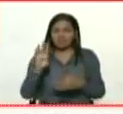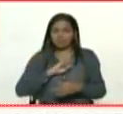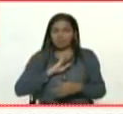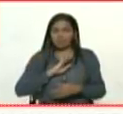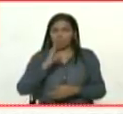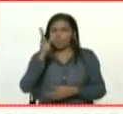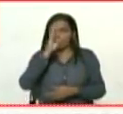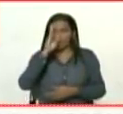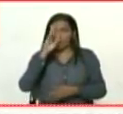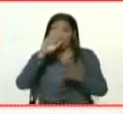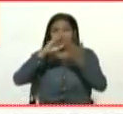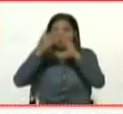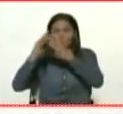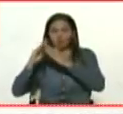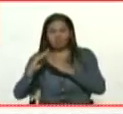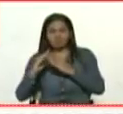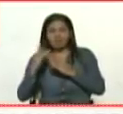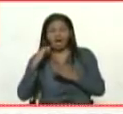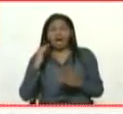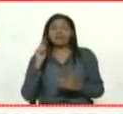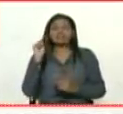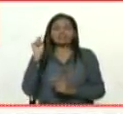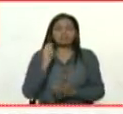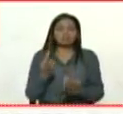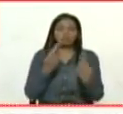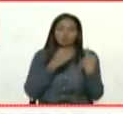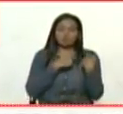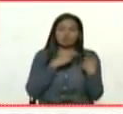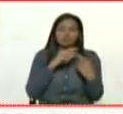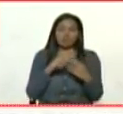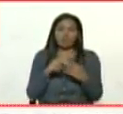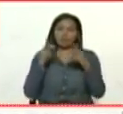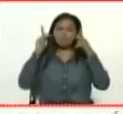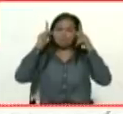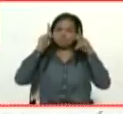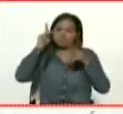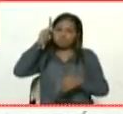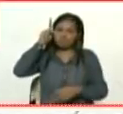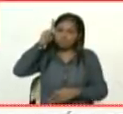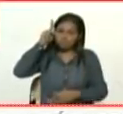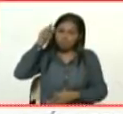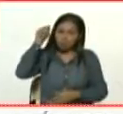comunales. Bueno, una gran tarea pedagógica,